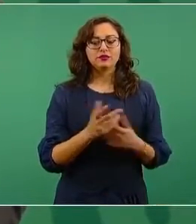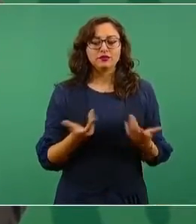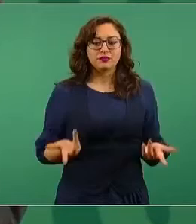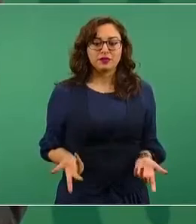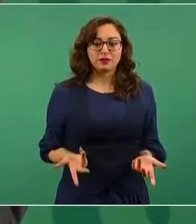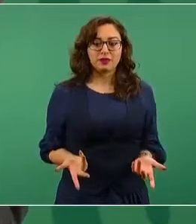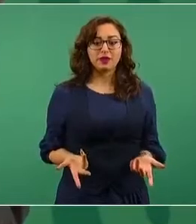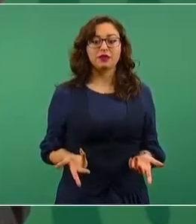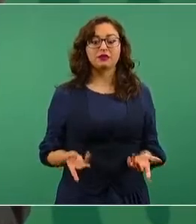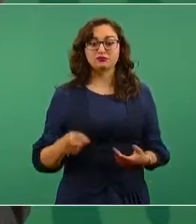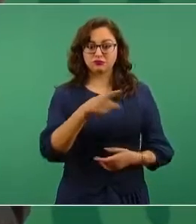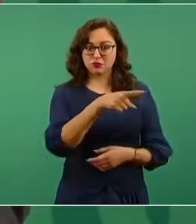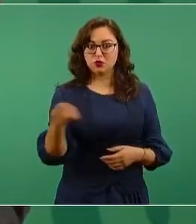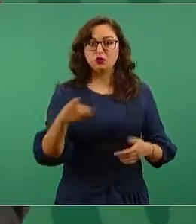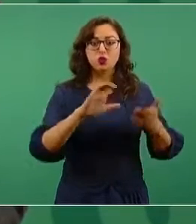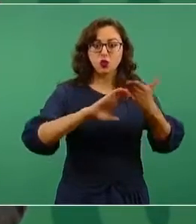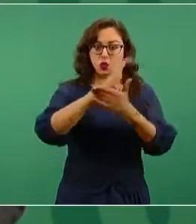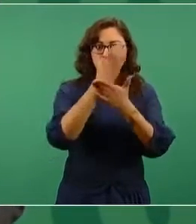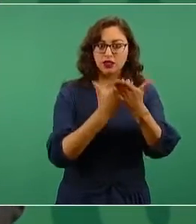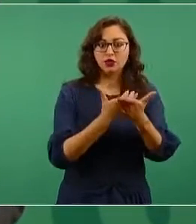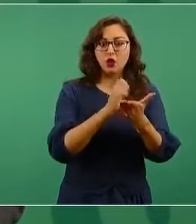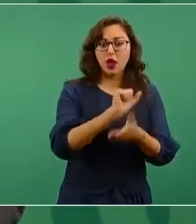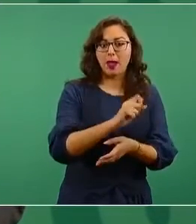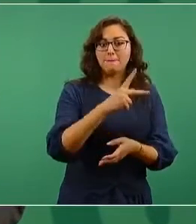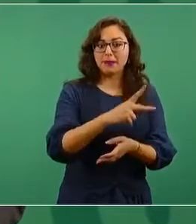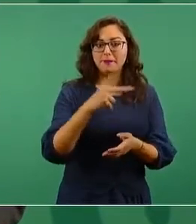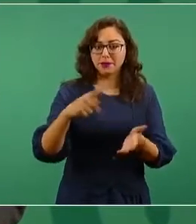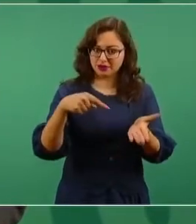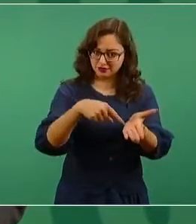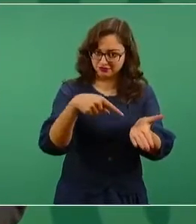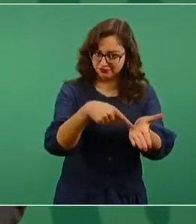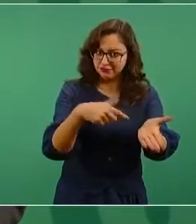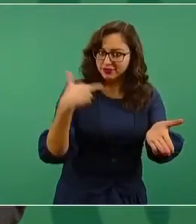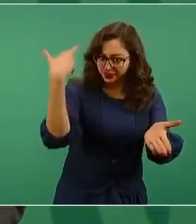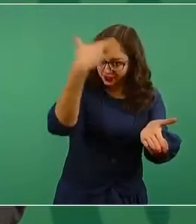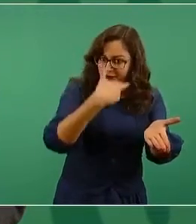los contratos estos de APP.